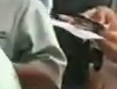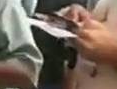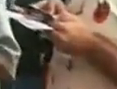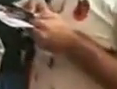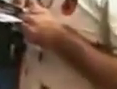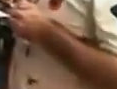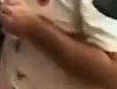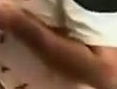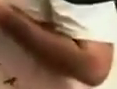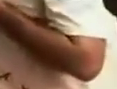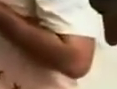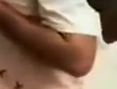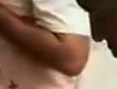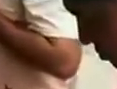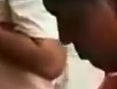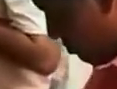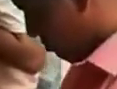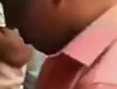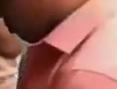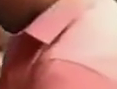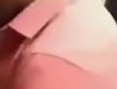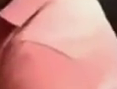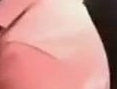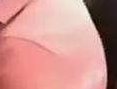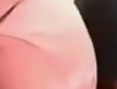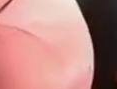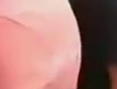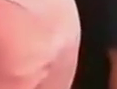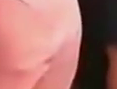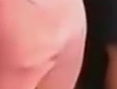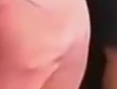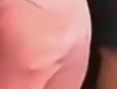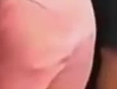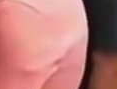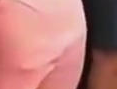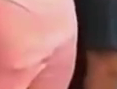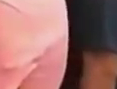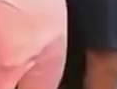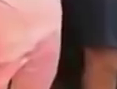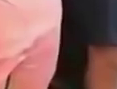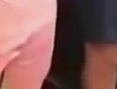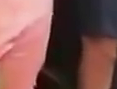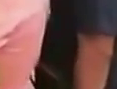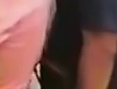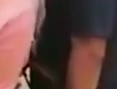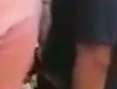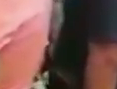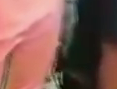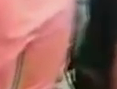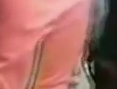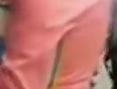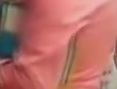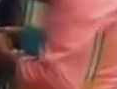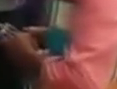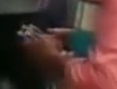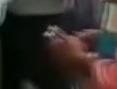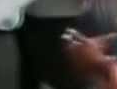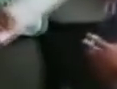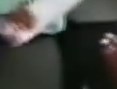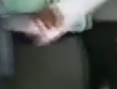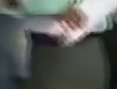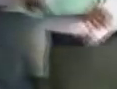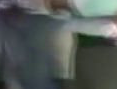realizar trámites, a cobrar para la obtención de una respectiva licencia, sea esta nueva, sea renovación, en